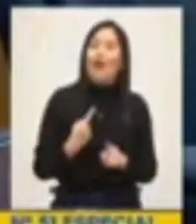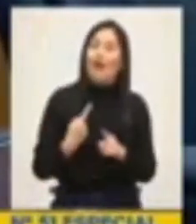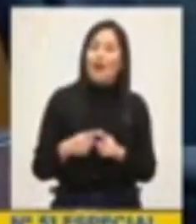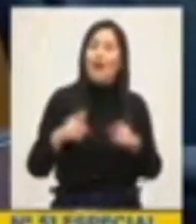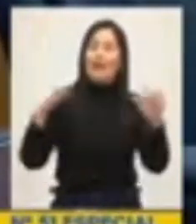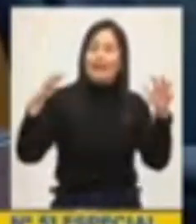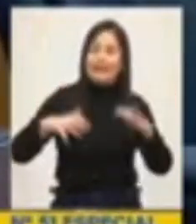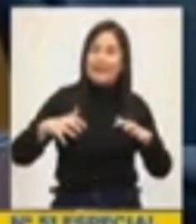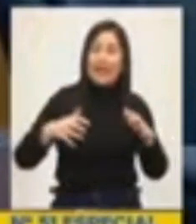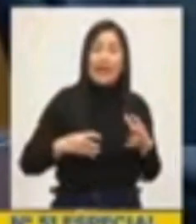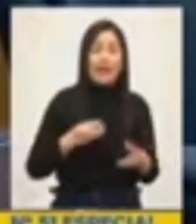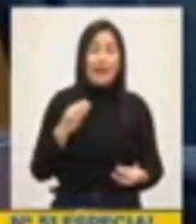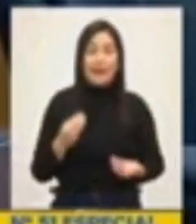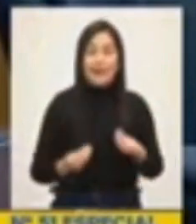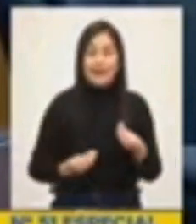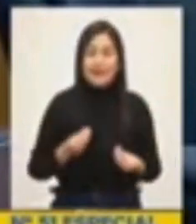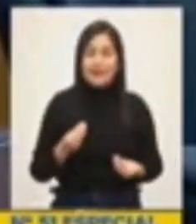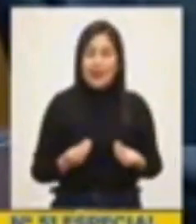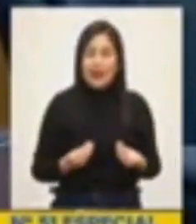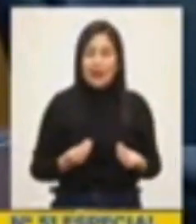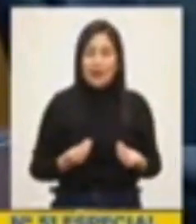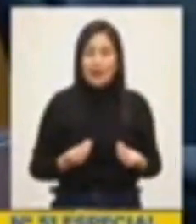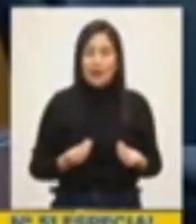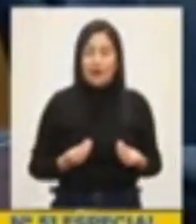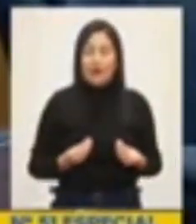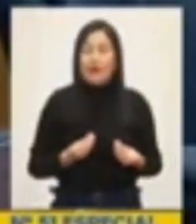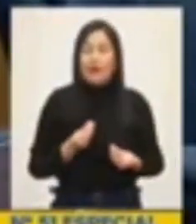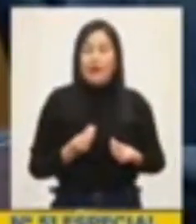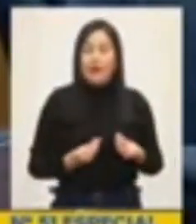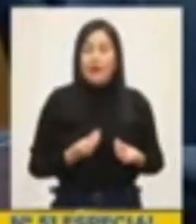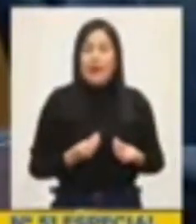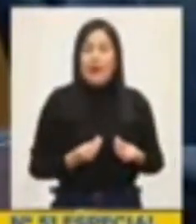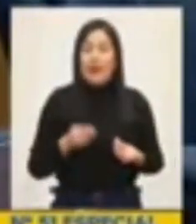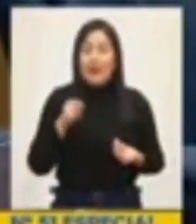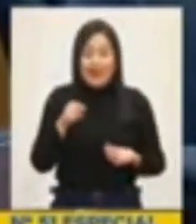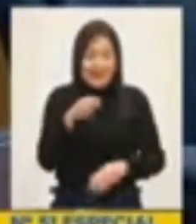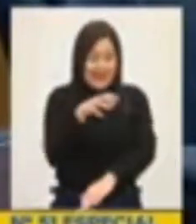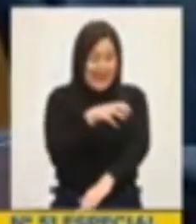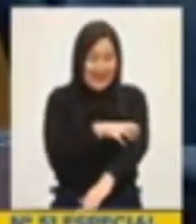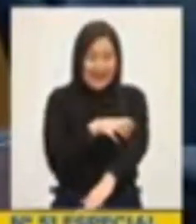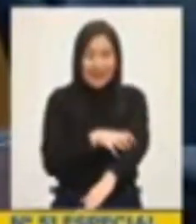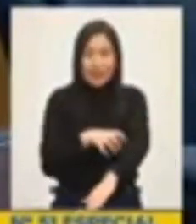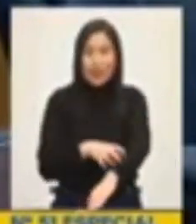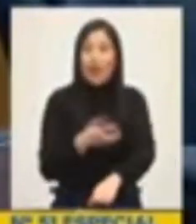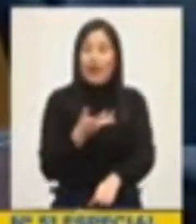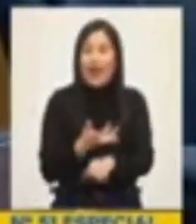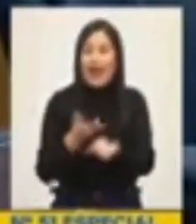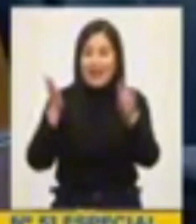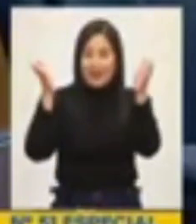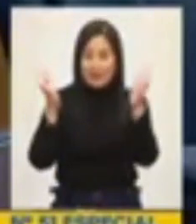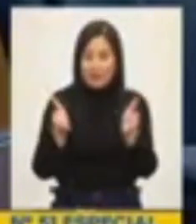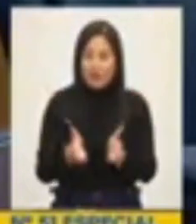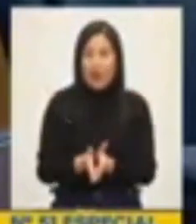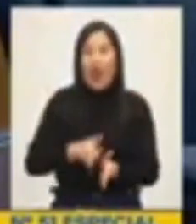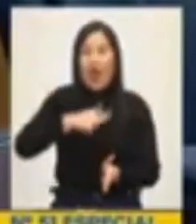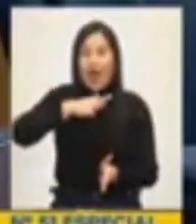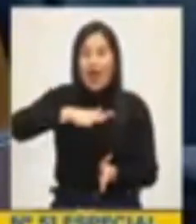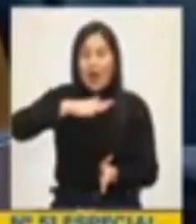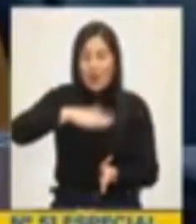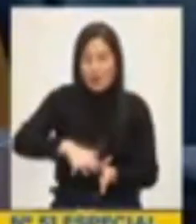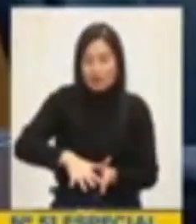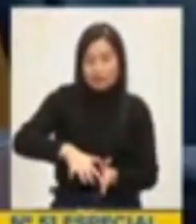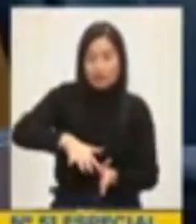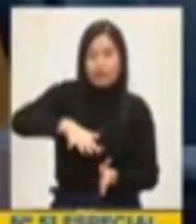ocurrido en definitiva, señor presidente? Lo que ha ocurrido es que en aquellas regiones donde hay embalses que pueden ser capaces de generar